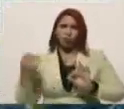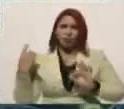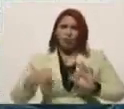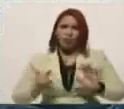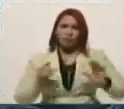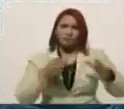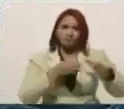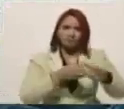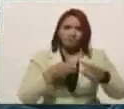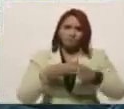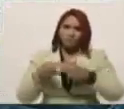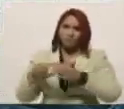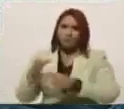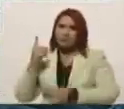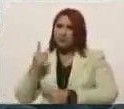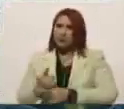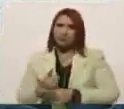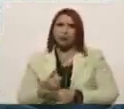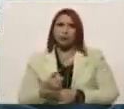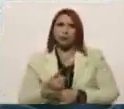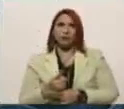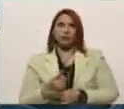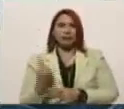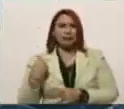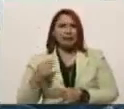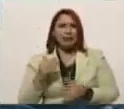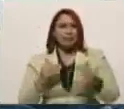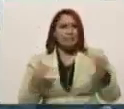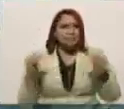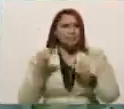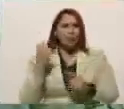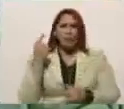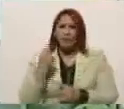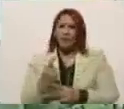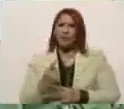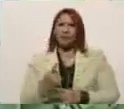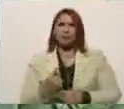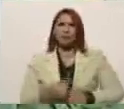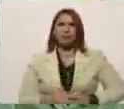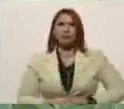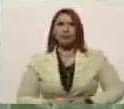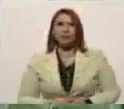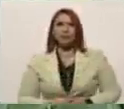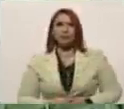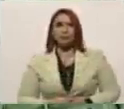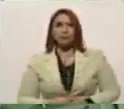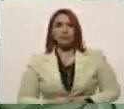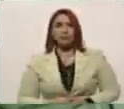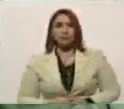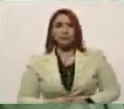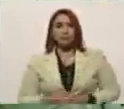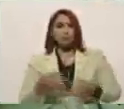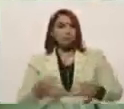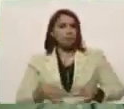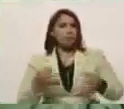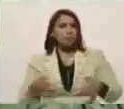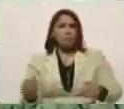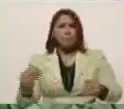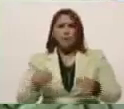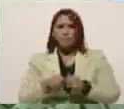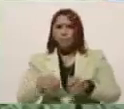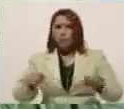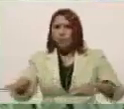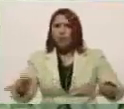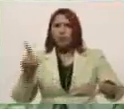estructura que tiene que tener. Tiene la moral que tiene que tener. Cada vez más tiene el despliegue y